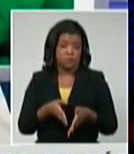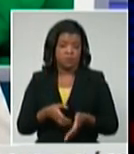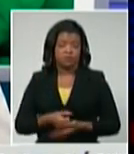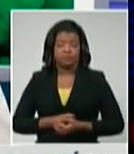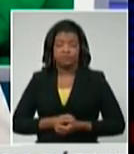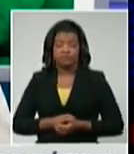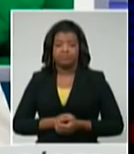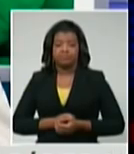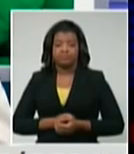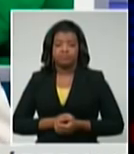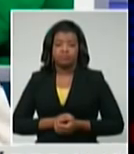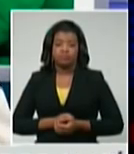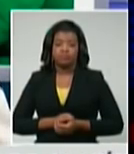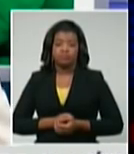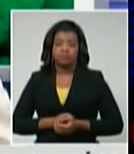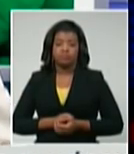habitantes.